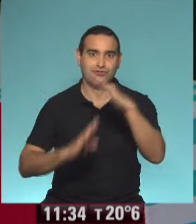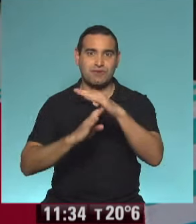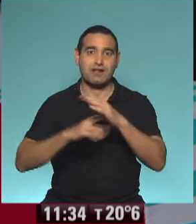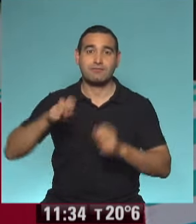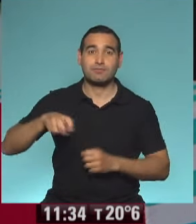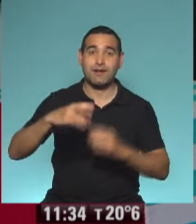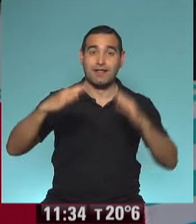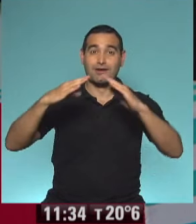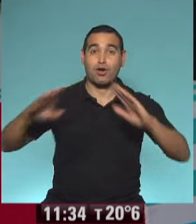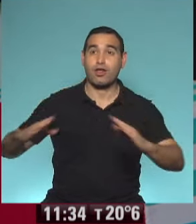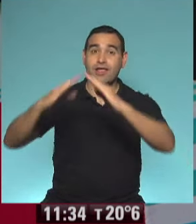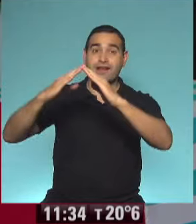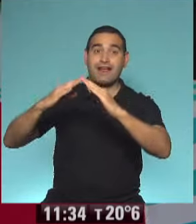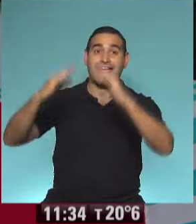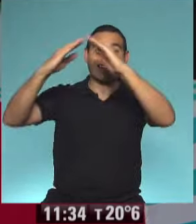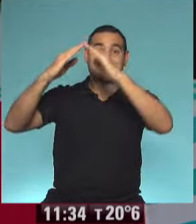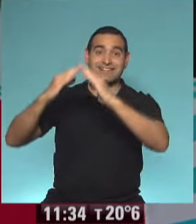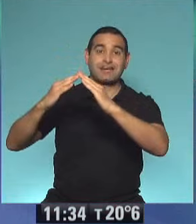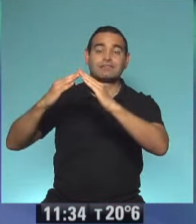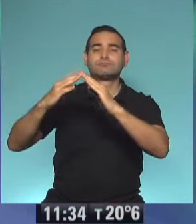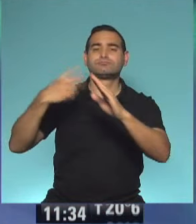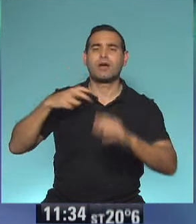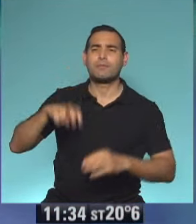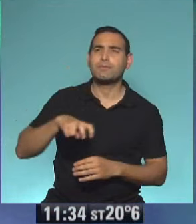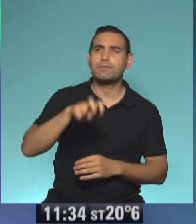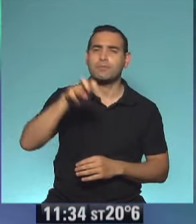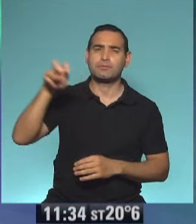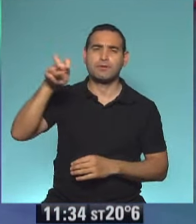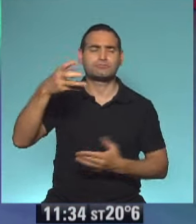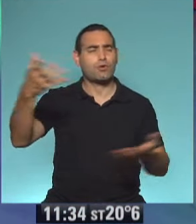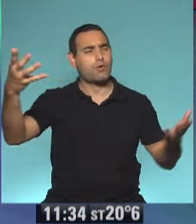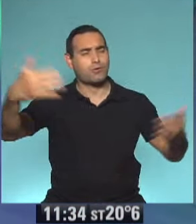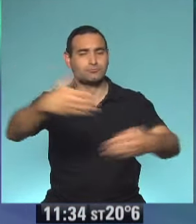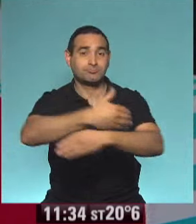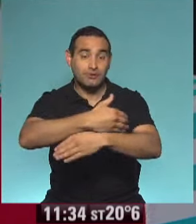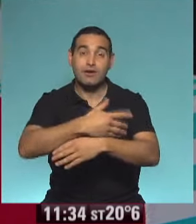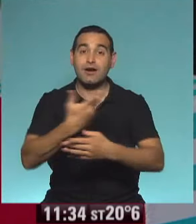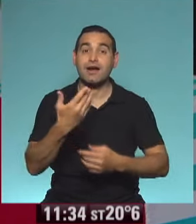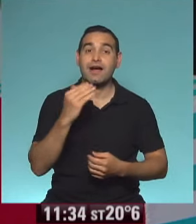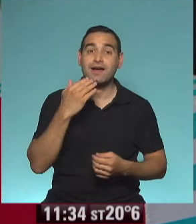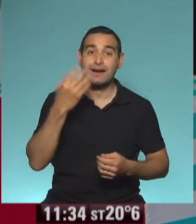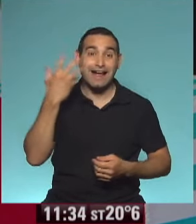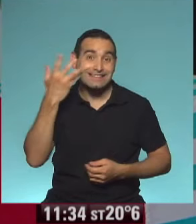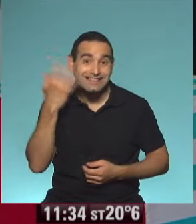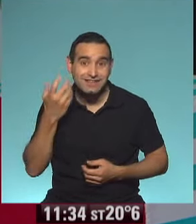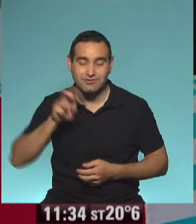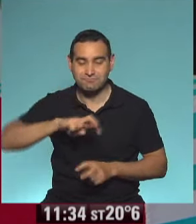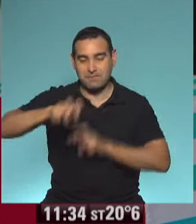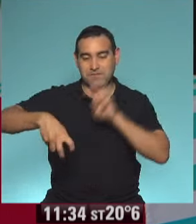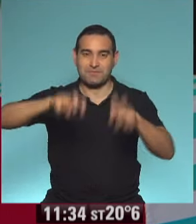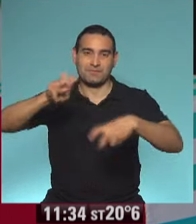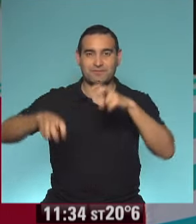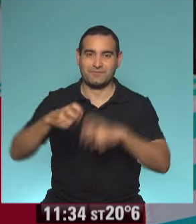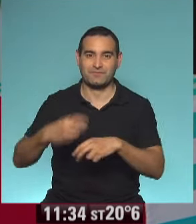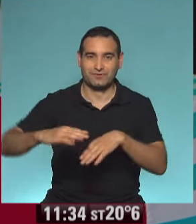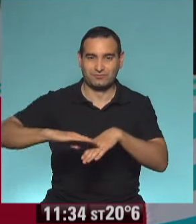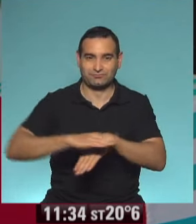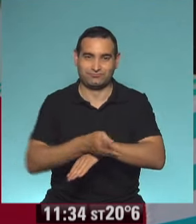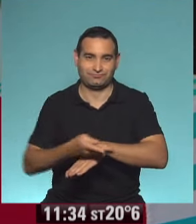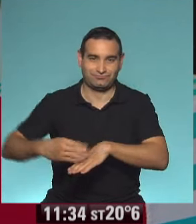casa de la Colina. Me recibieron con los brazos abiertos. Abril, mayo y junio saltaron de sus almohadones para frotarse contra